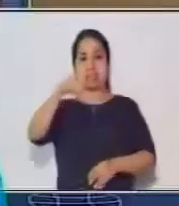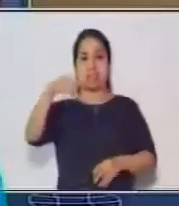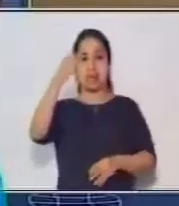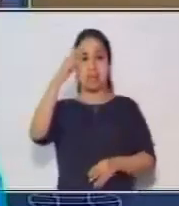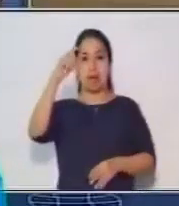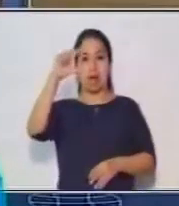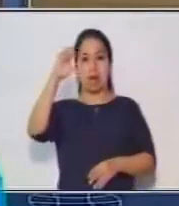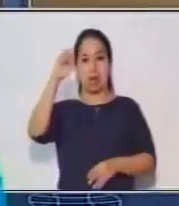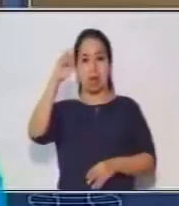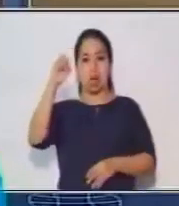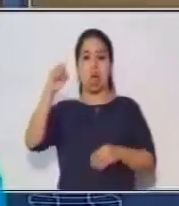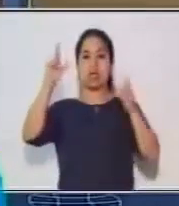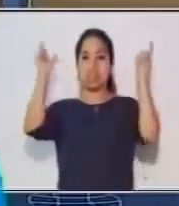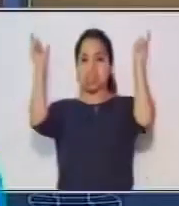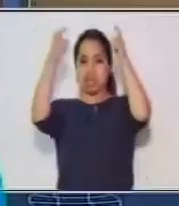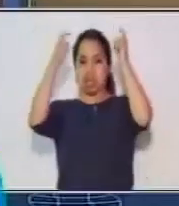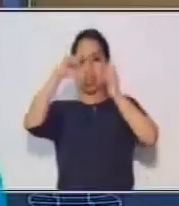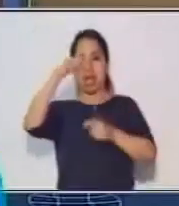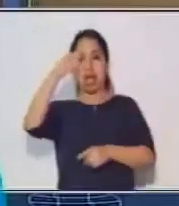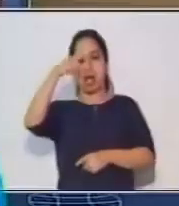de nuestro país.